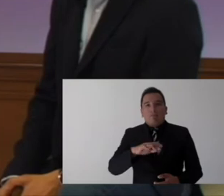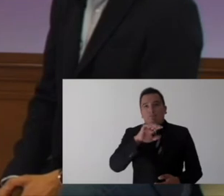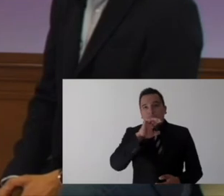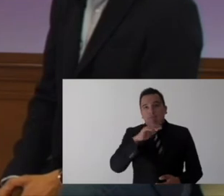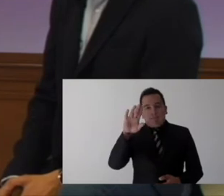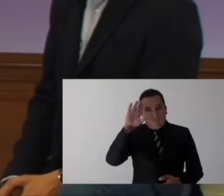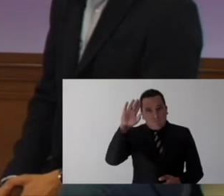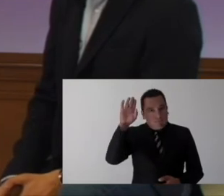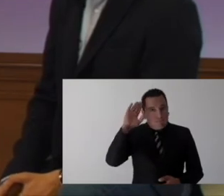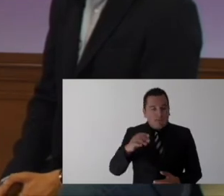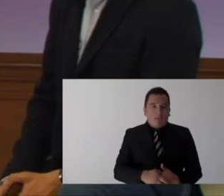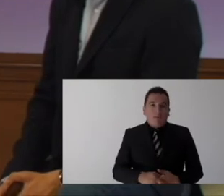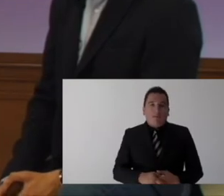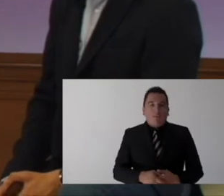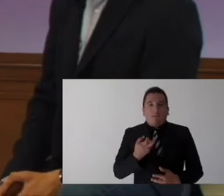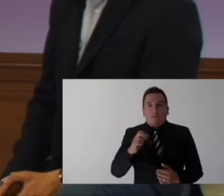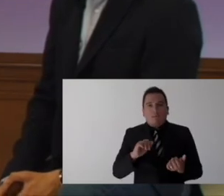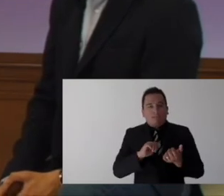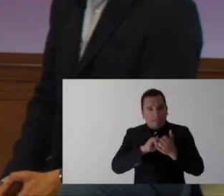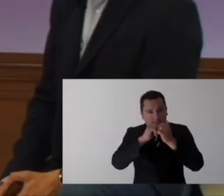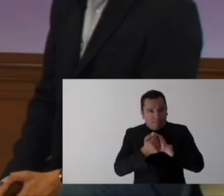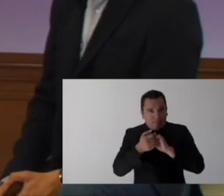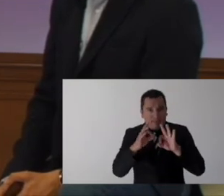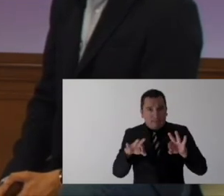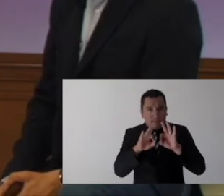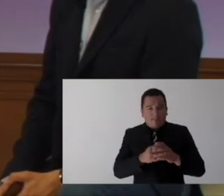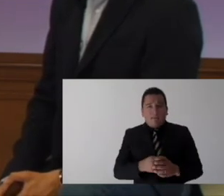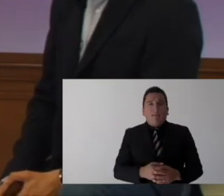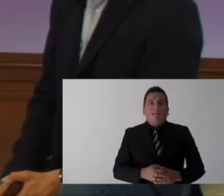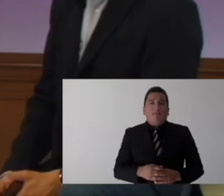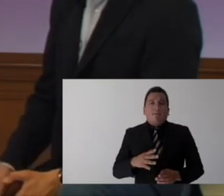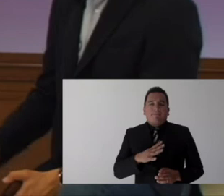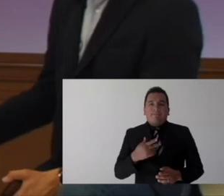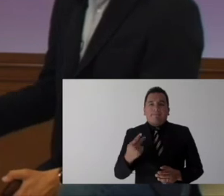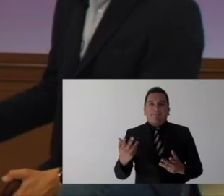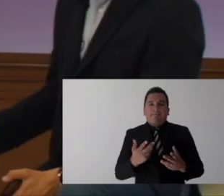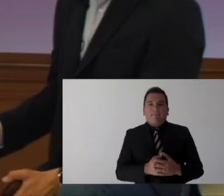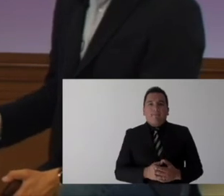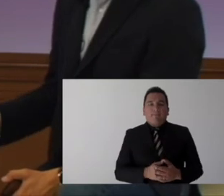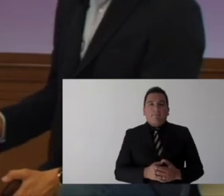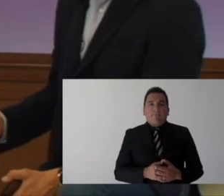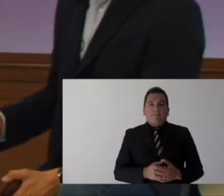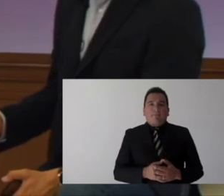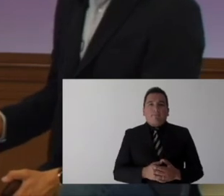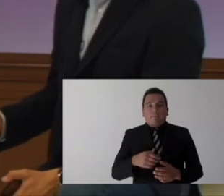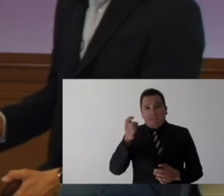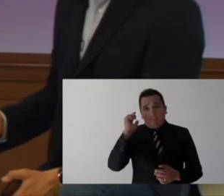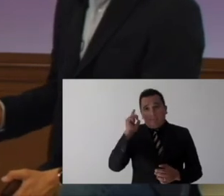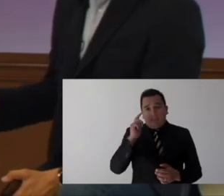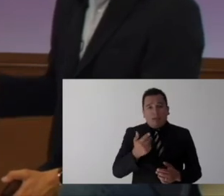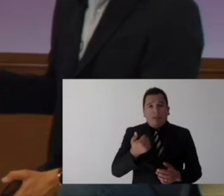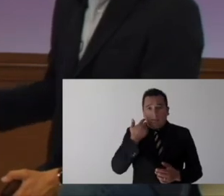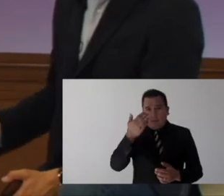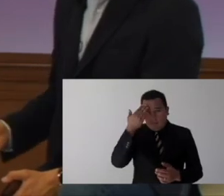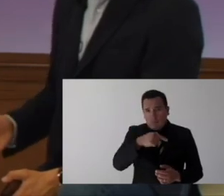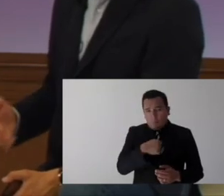pues ahora sí que de los éxitos más importantes que ha logrado el movimiento con esta metodología. Y ojalá, entonces, Luis, que sepan que podemos lograr más. Ojalá